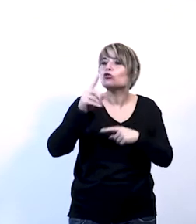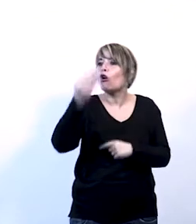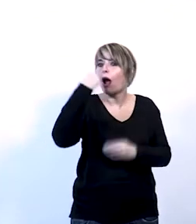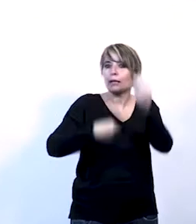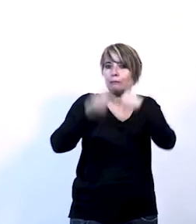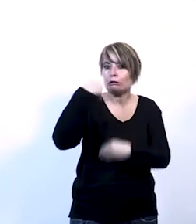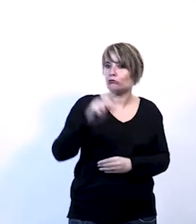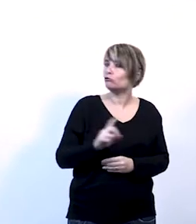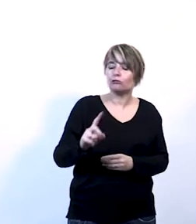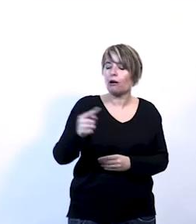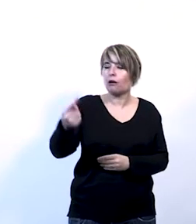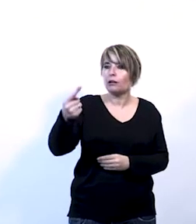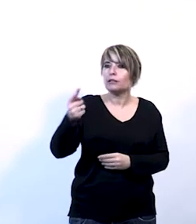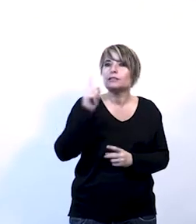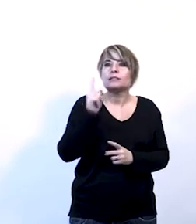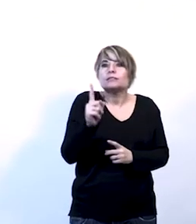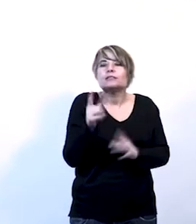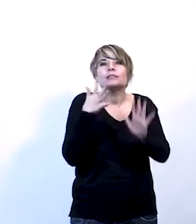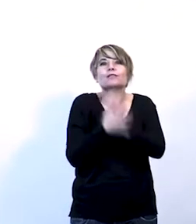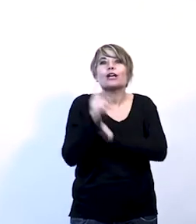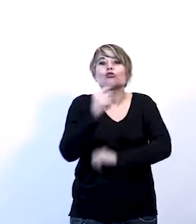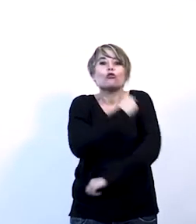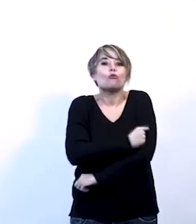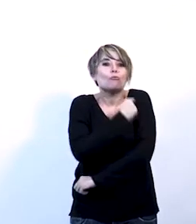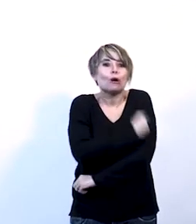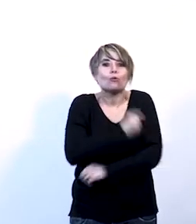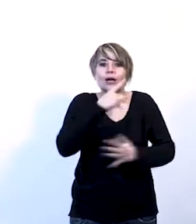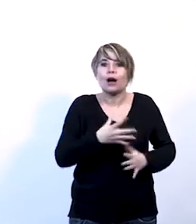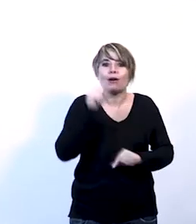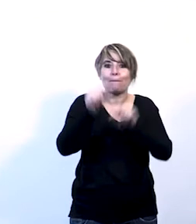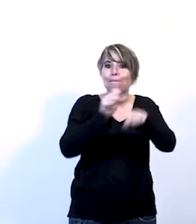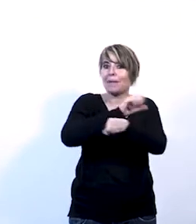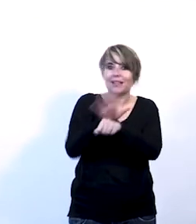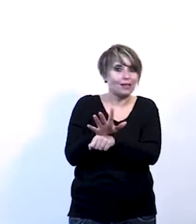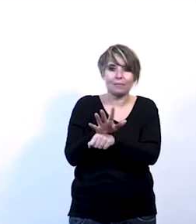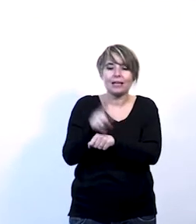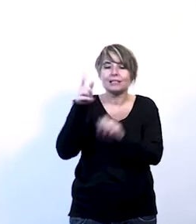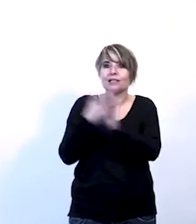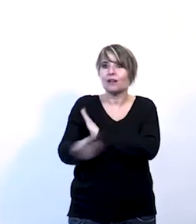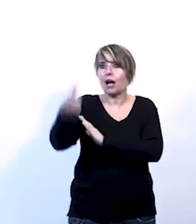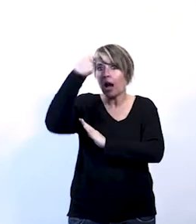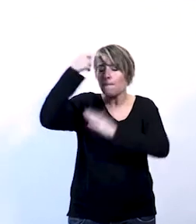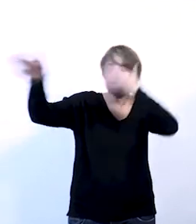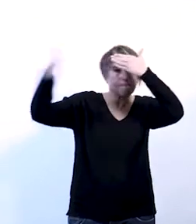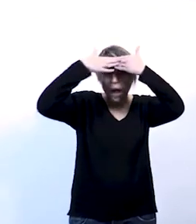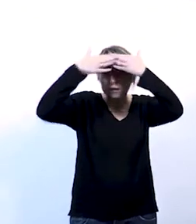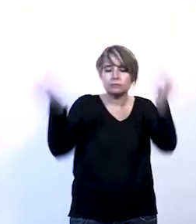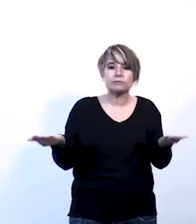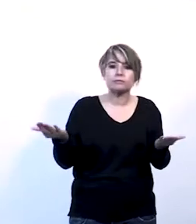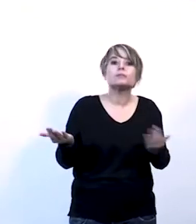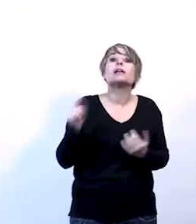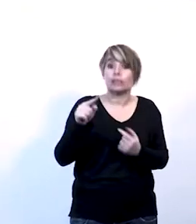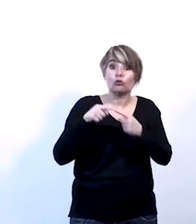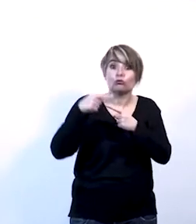alimentos, no es solamente el de vacunas en una situación de pandemia, es el bloqueo mental. Sí, sí,